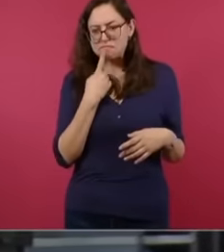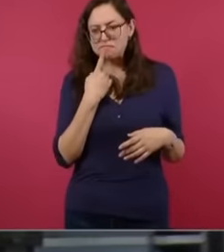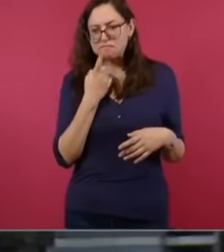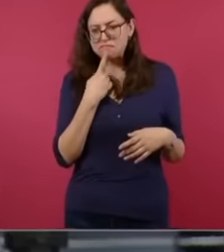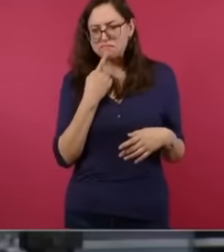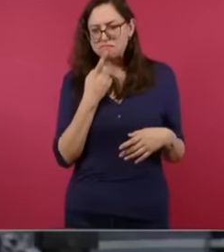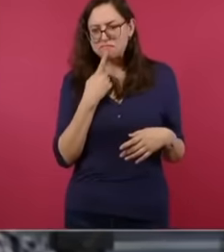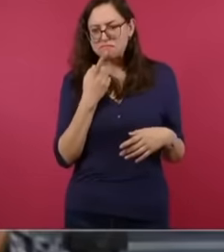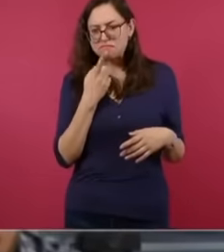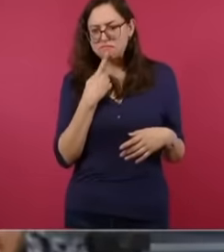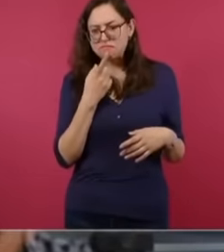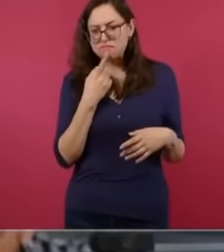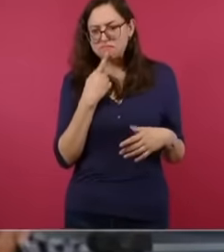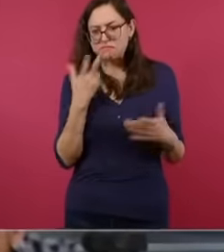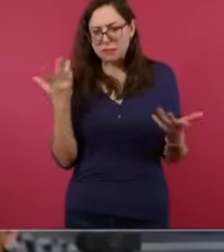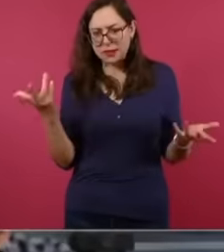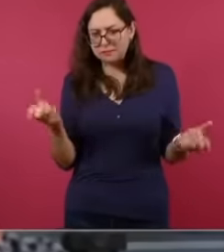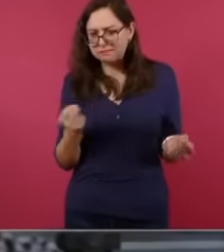Bueno, le explico.